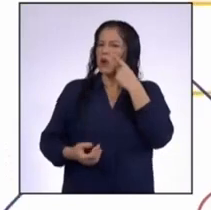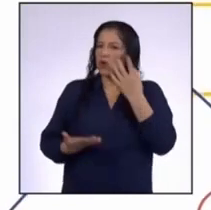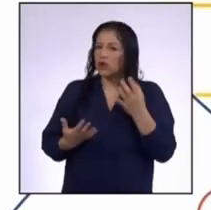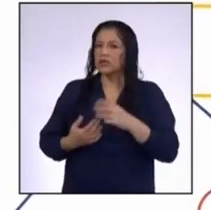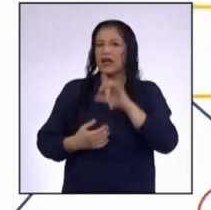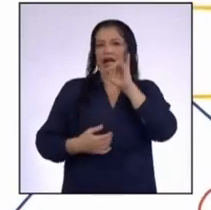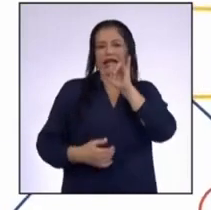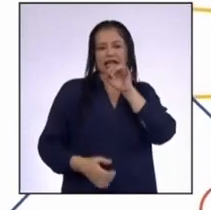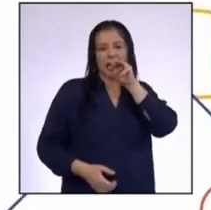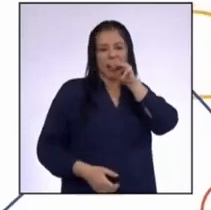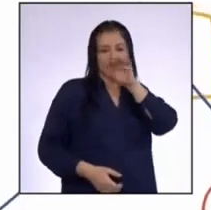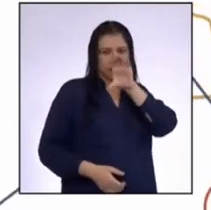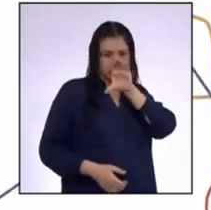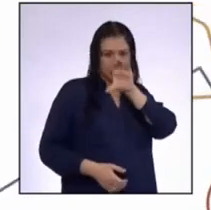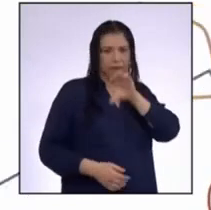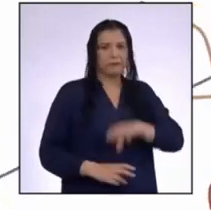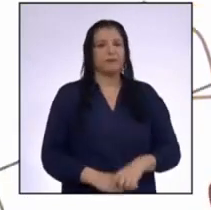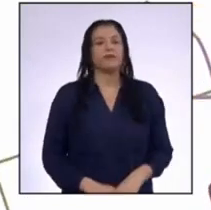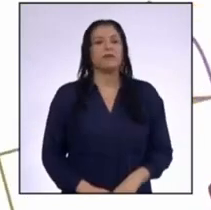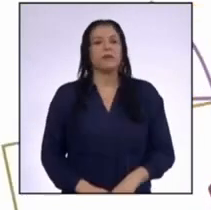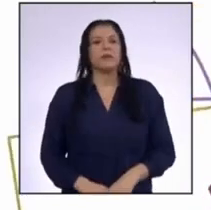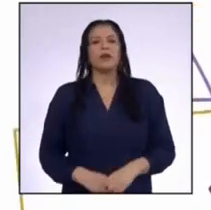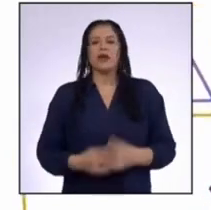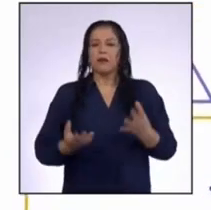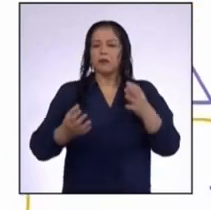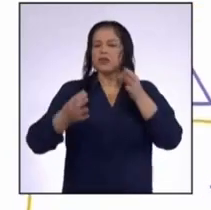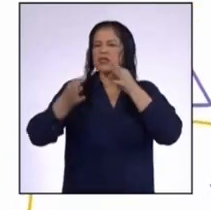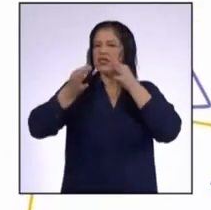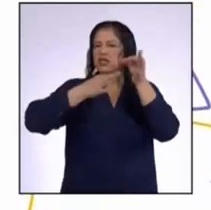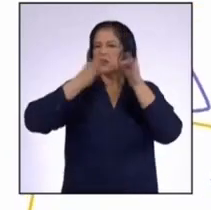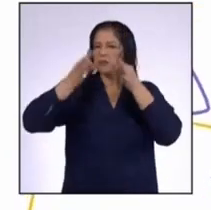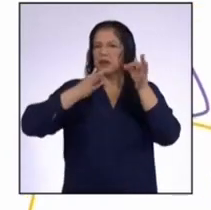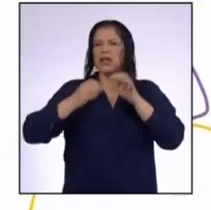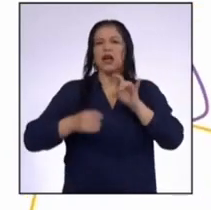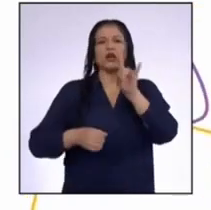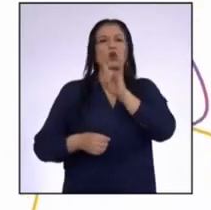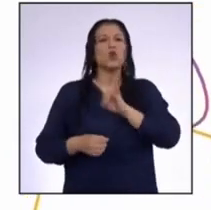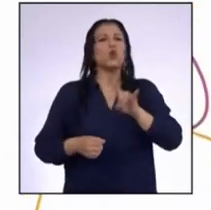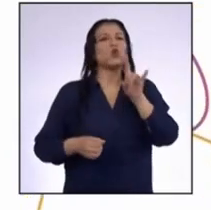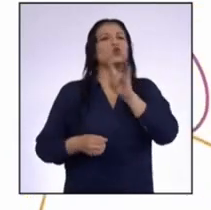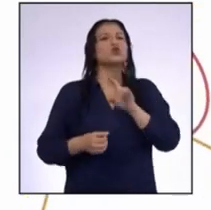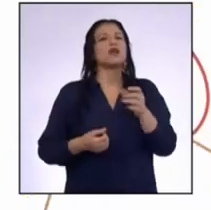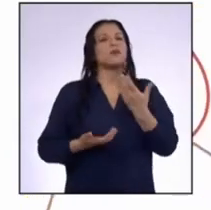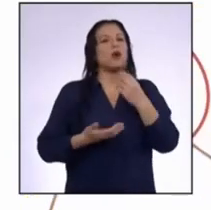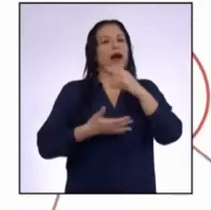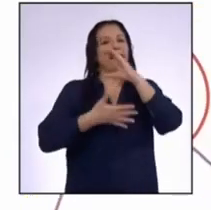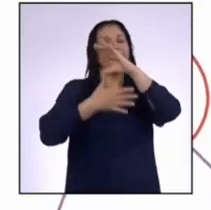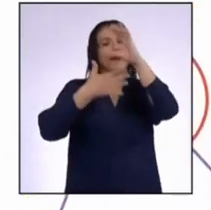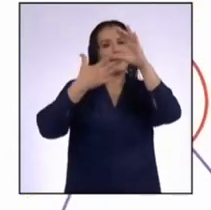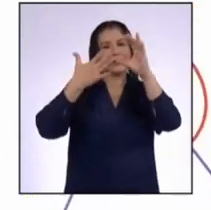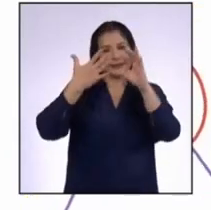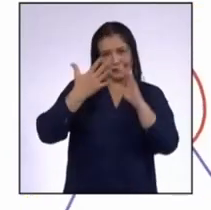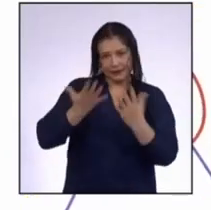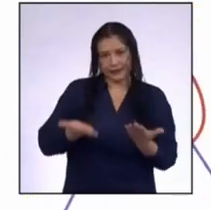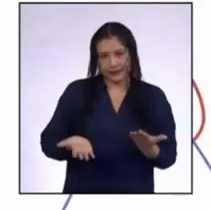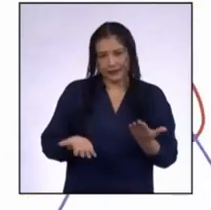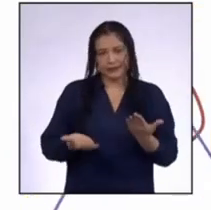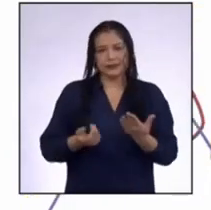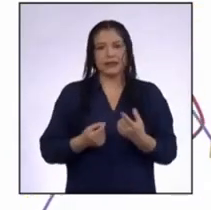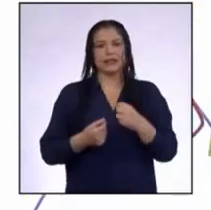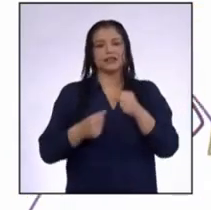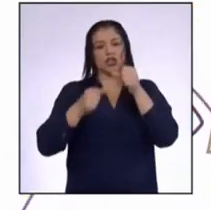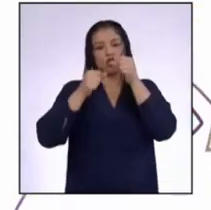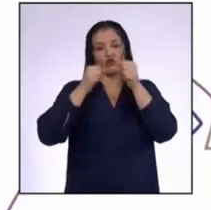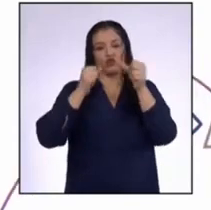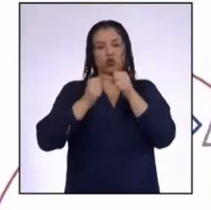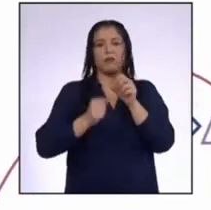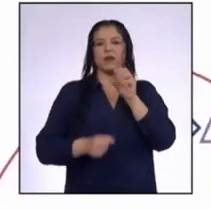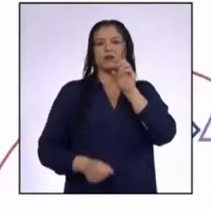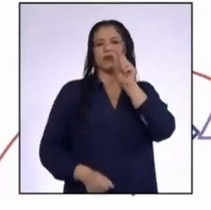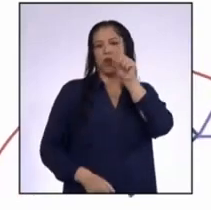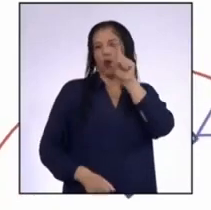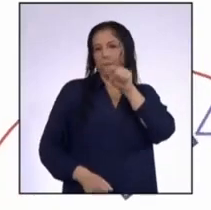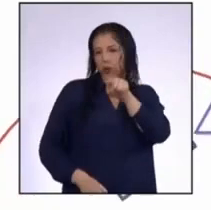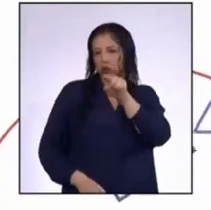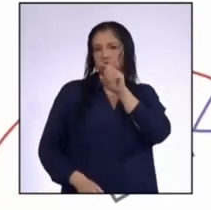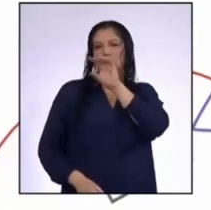como IMC, y lo interpretaremos haciendo uso de las propiedades y características de los números decimales.